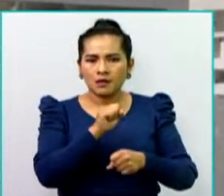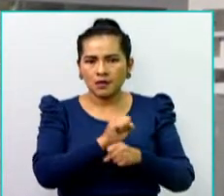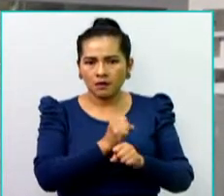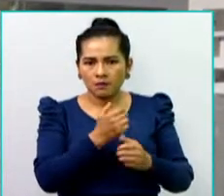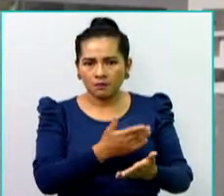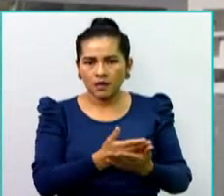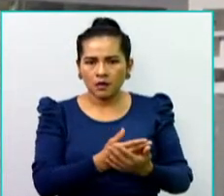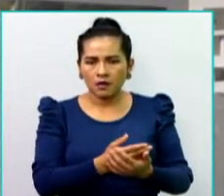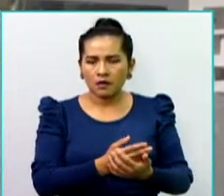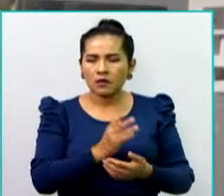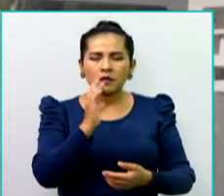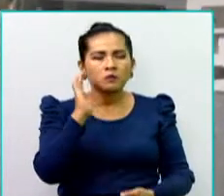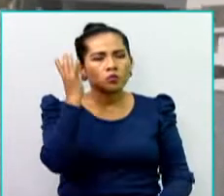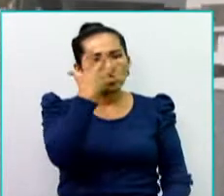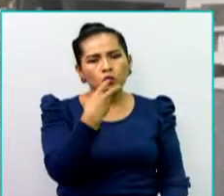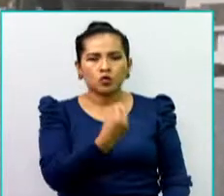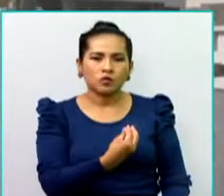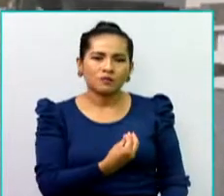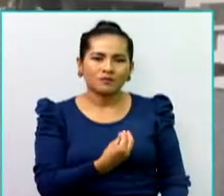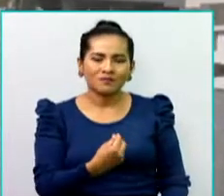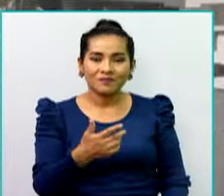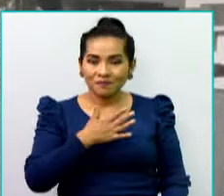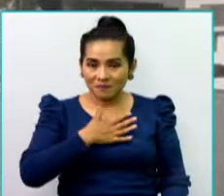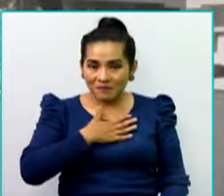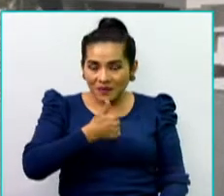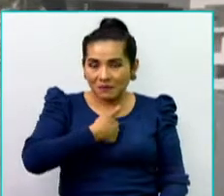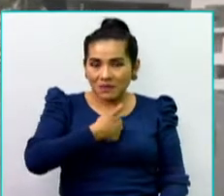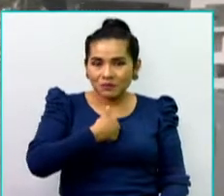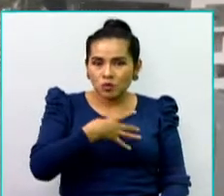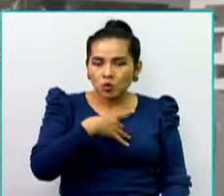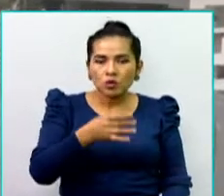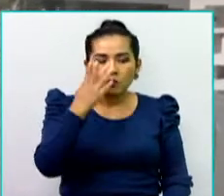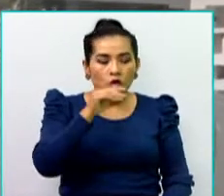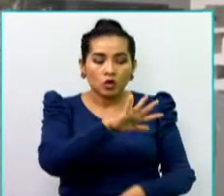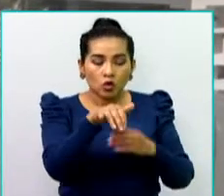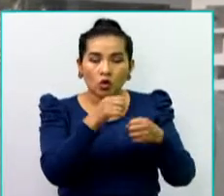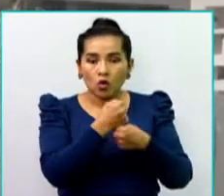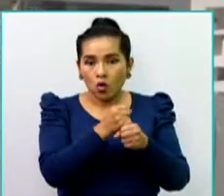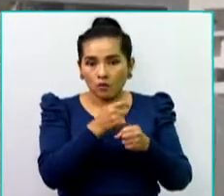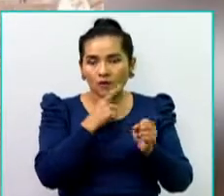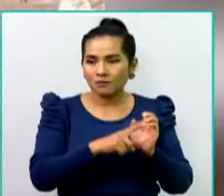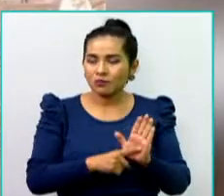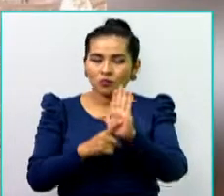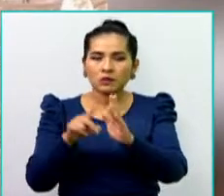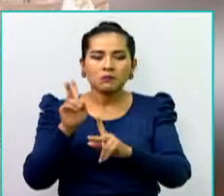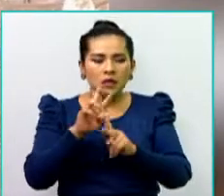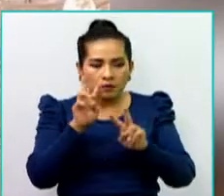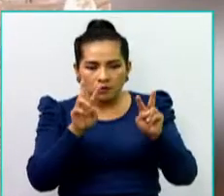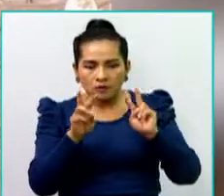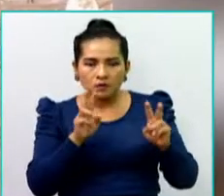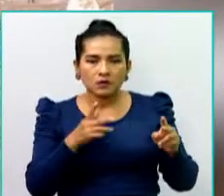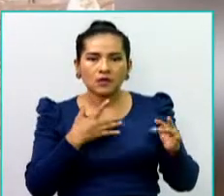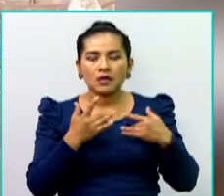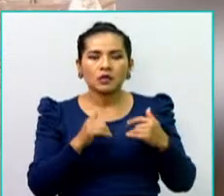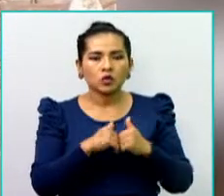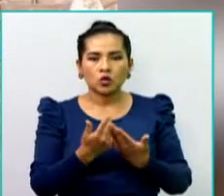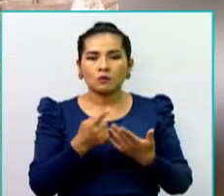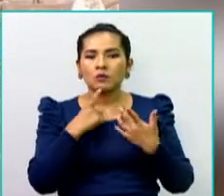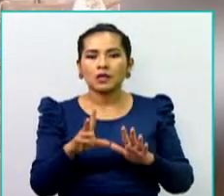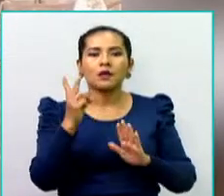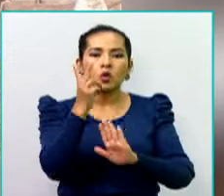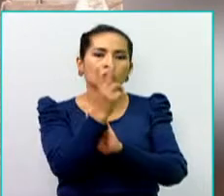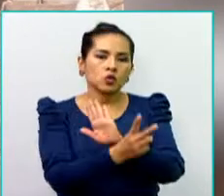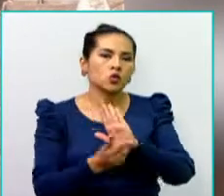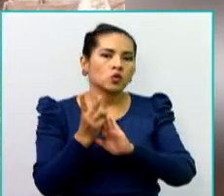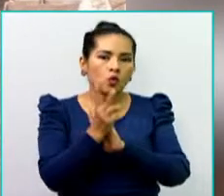muy graciosa, porque yo me sorprendí de lo que provocó en la gente desde que empezó hasta que terminó. Son 2 horas de espectáculo